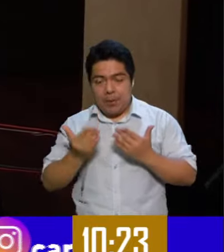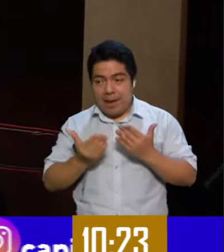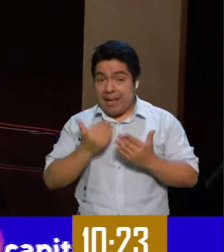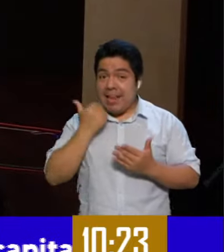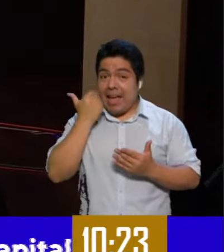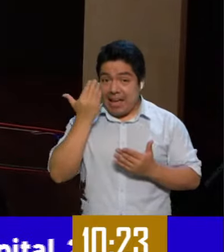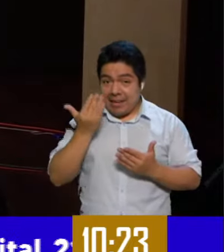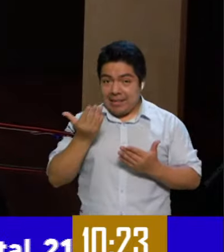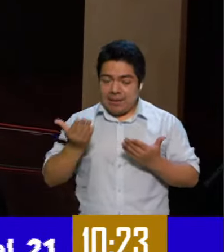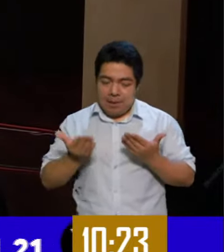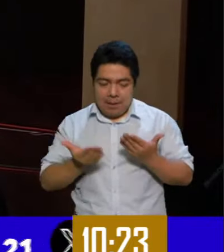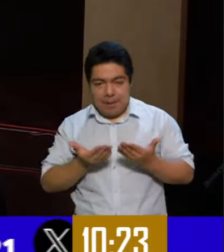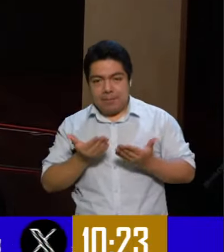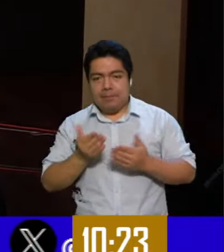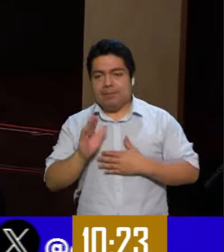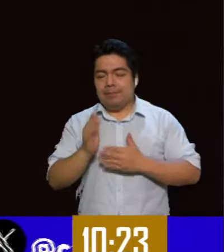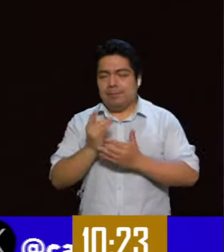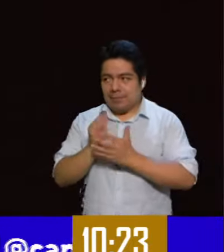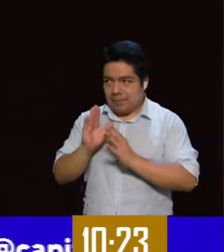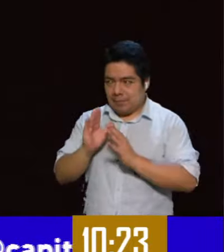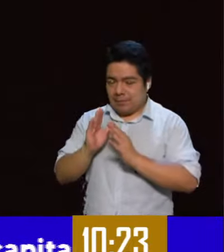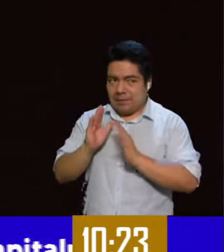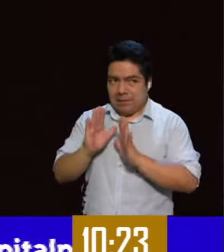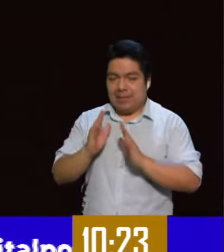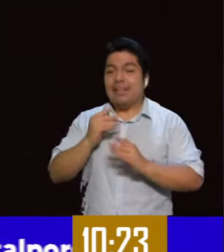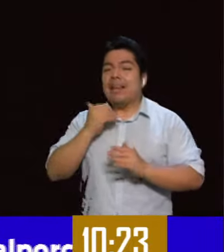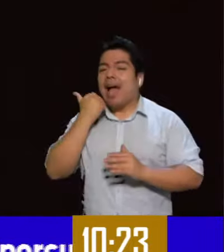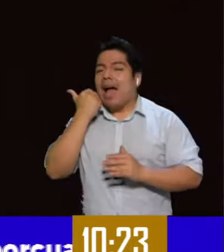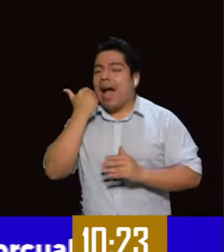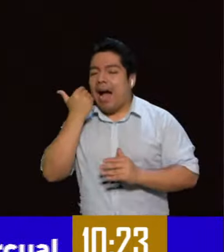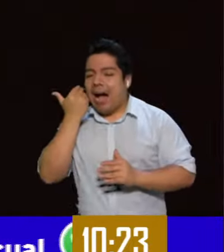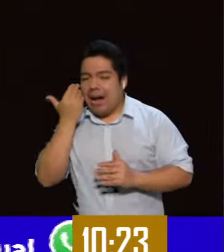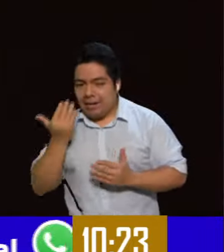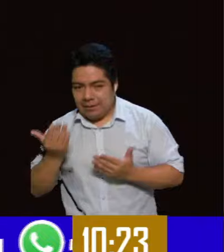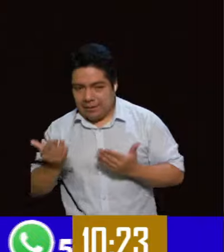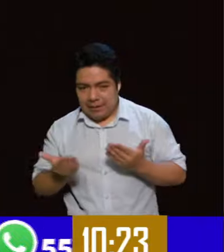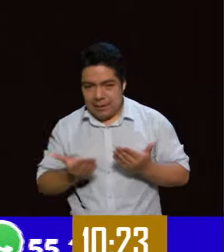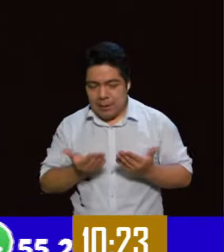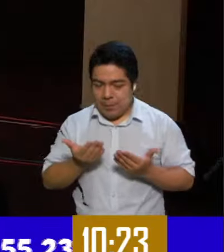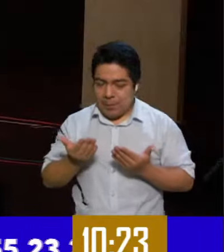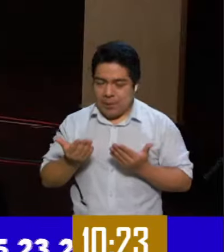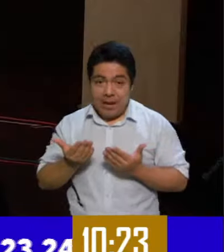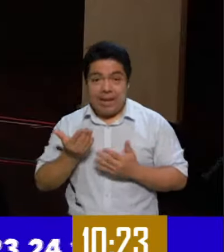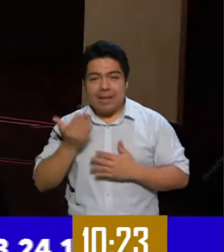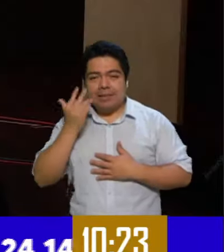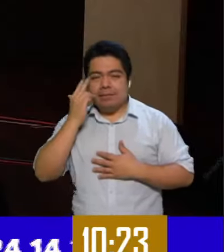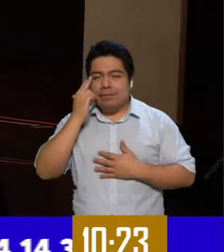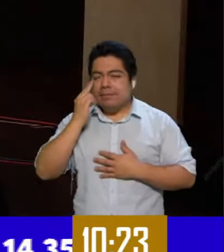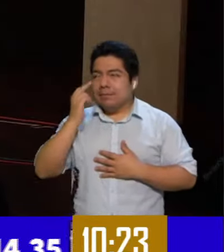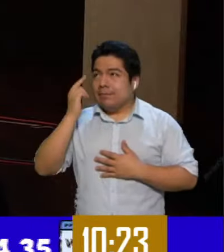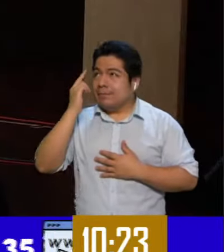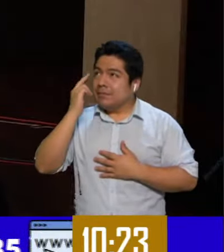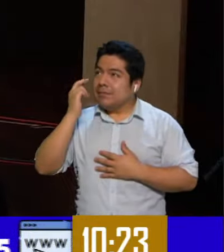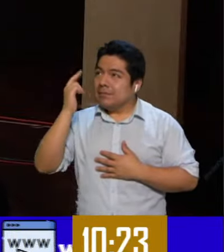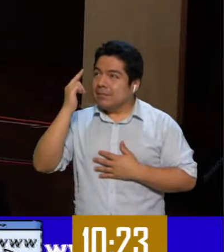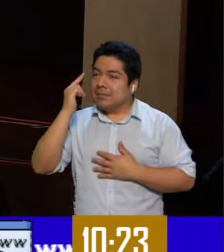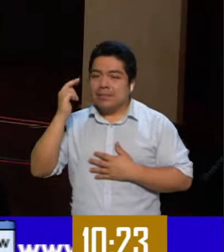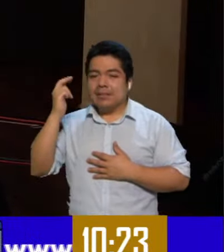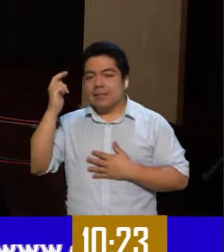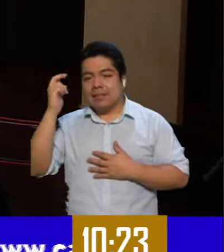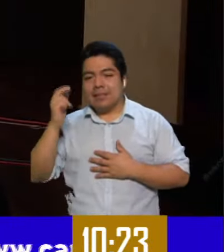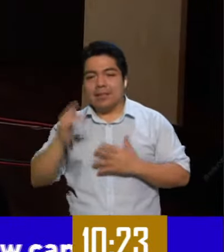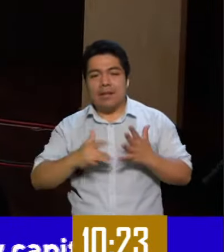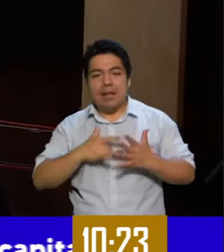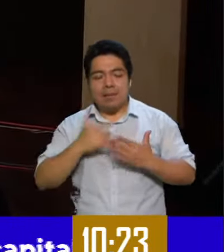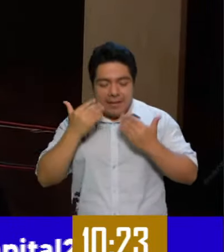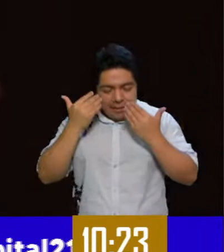Quiero bailar. Espérame. A ver. Quiero bailar. A ver. Quiero soñar. Es que eso está Quiero padre.